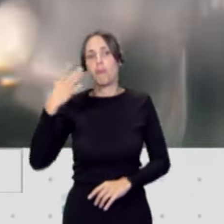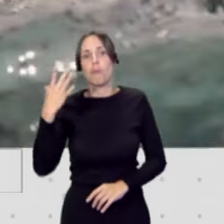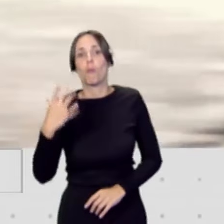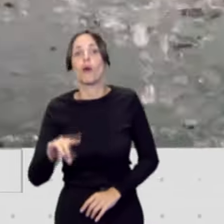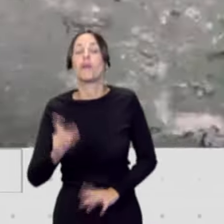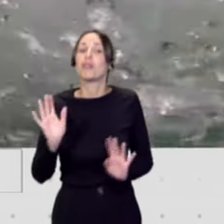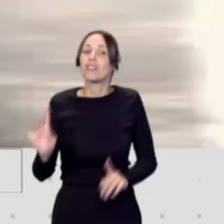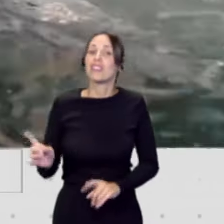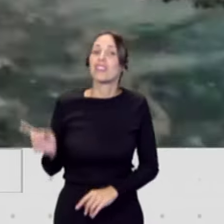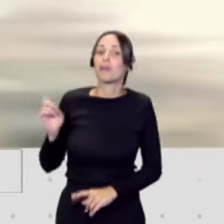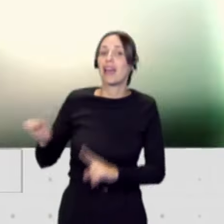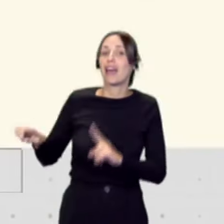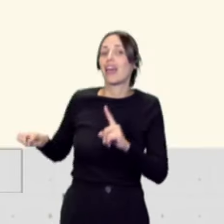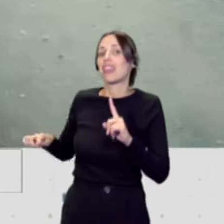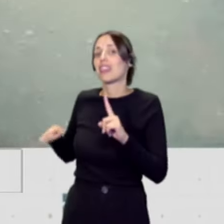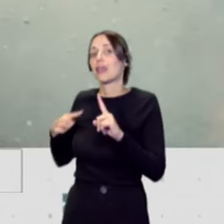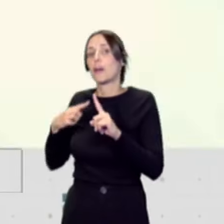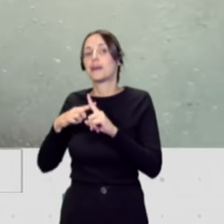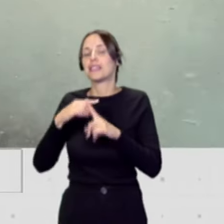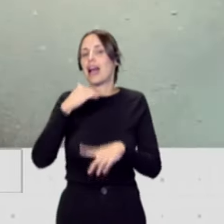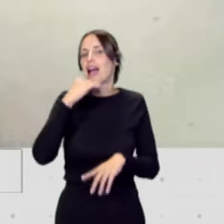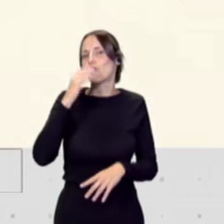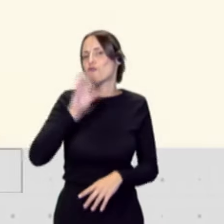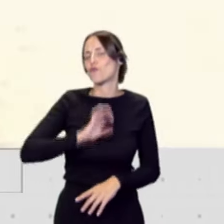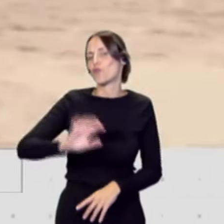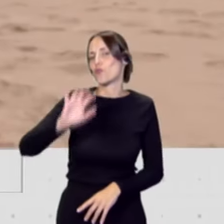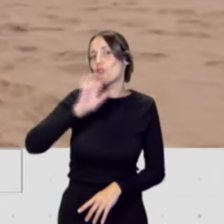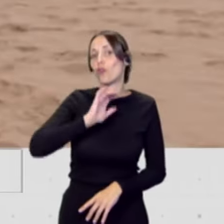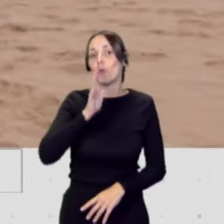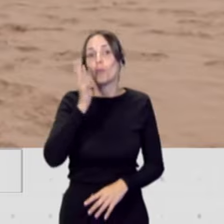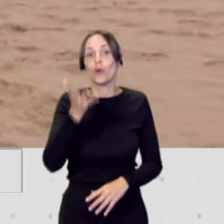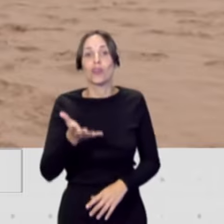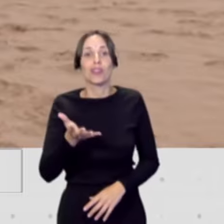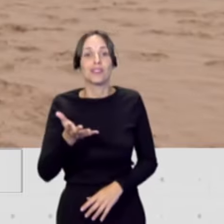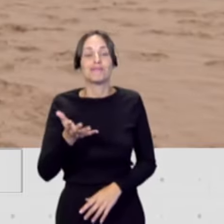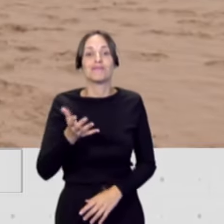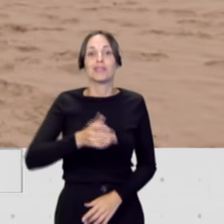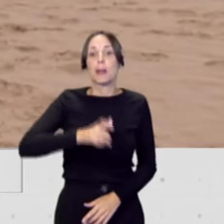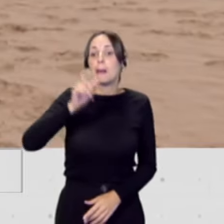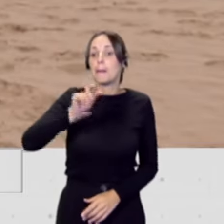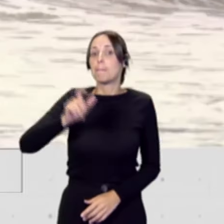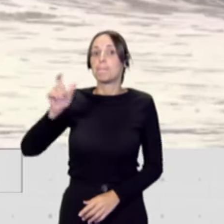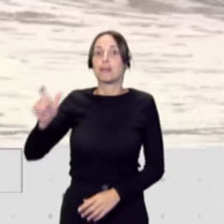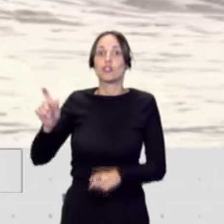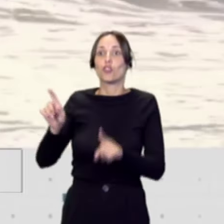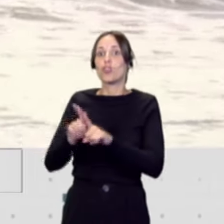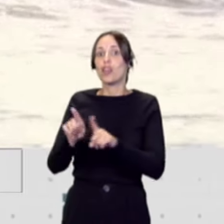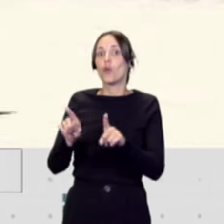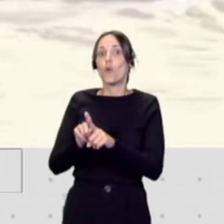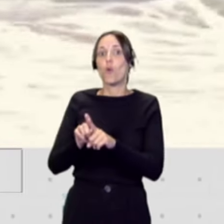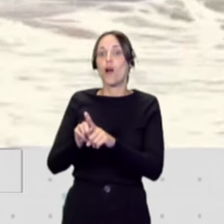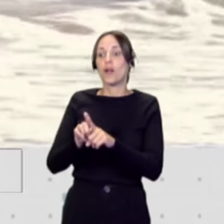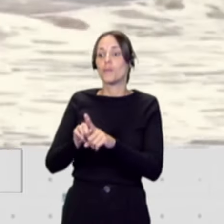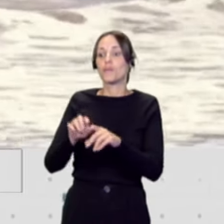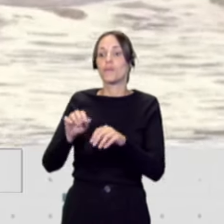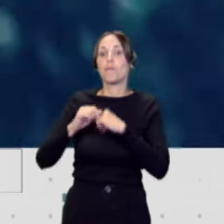que además hay un dato muy curioso, que es que la gente se vuelca a los medios acuáticos por el aumento de la